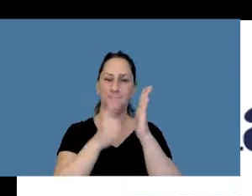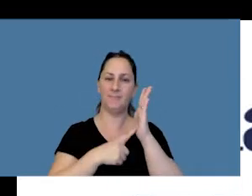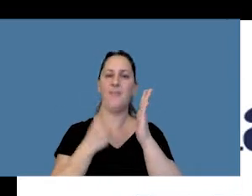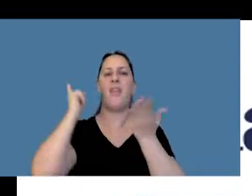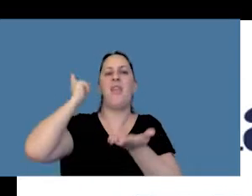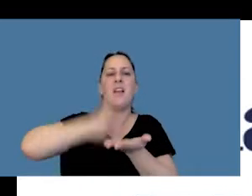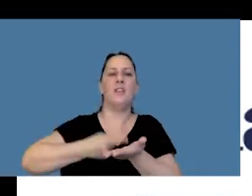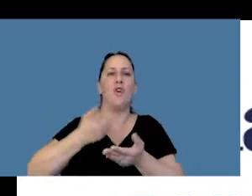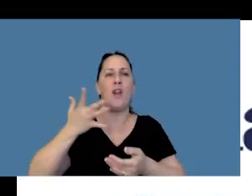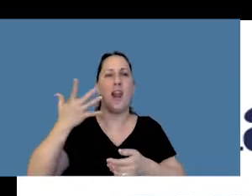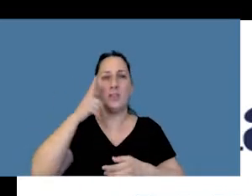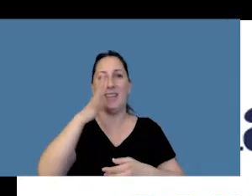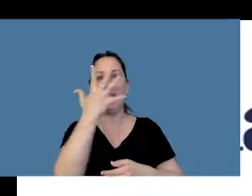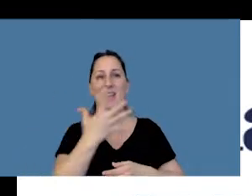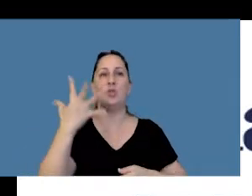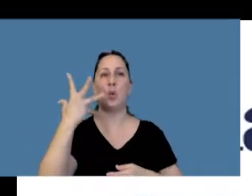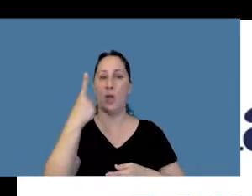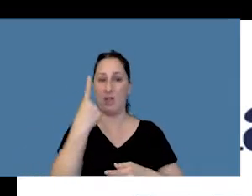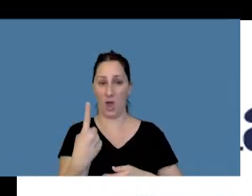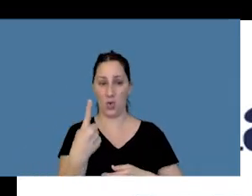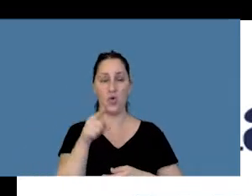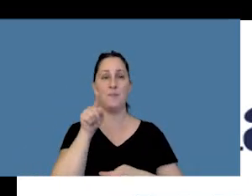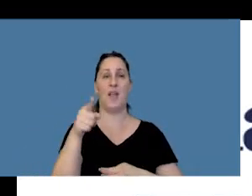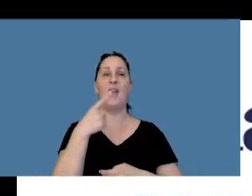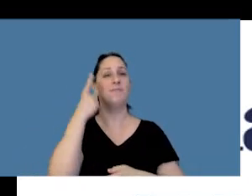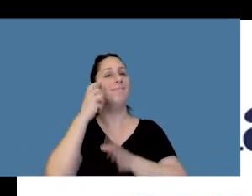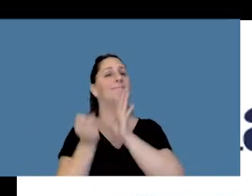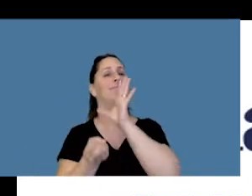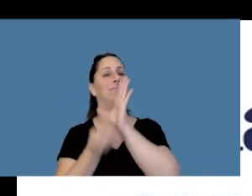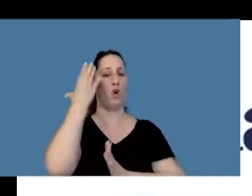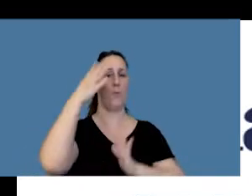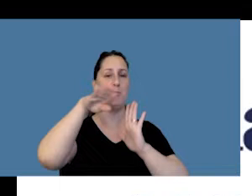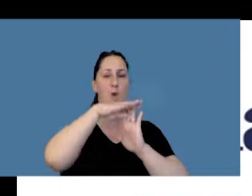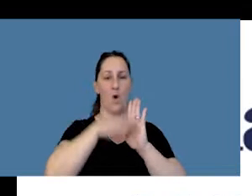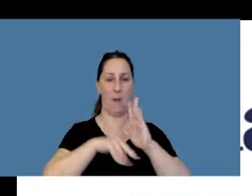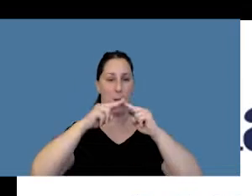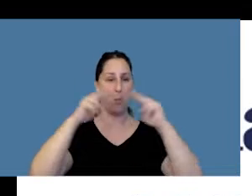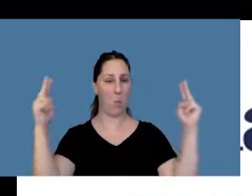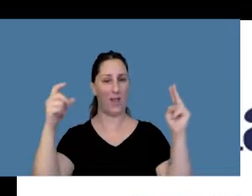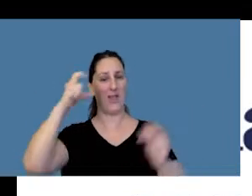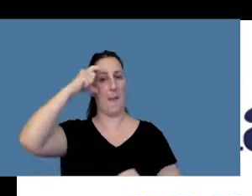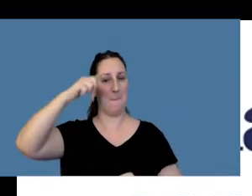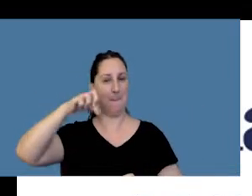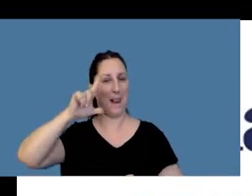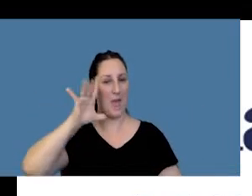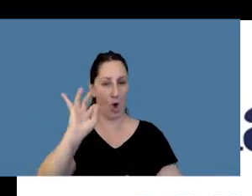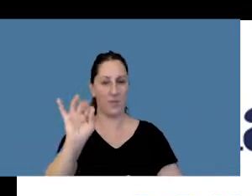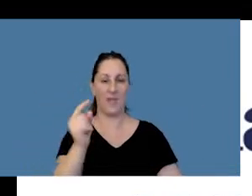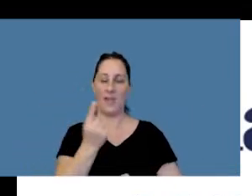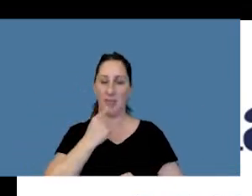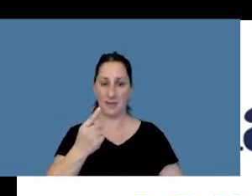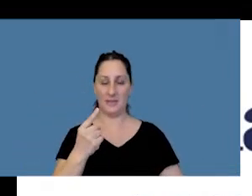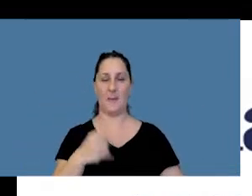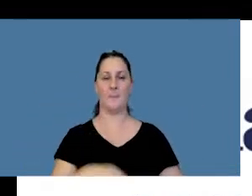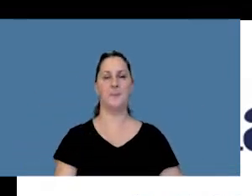Nacional 551, el cual creó este programa de Puente al Empleo, estableciendo